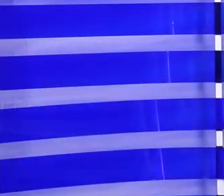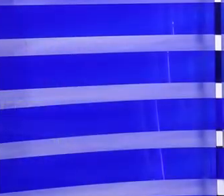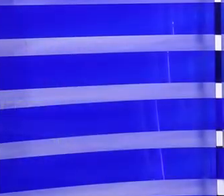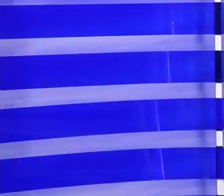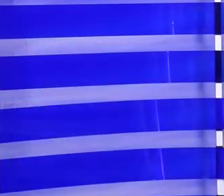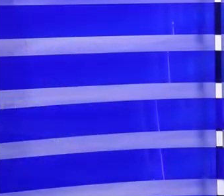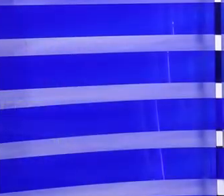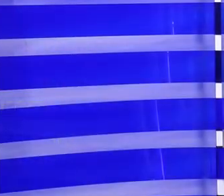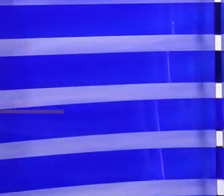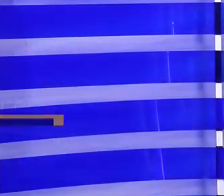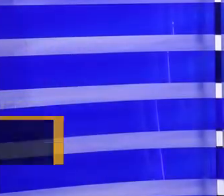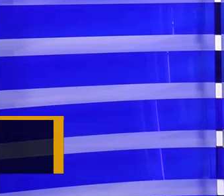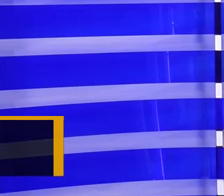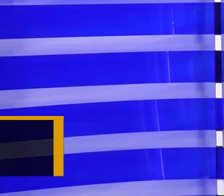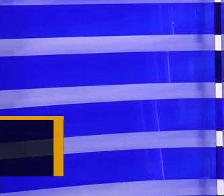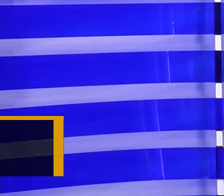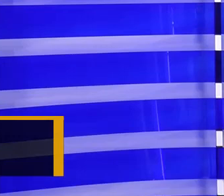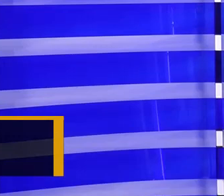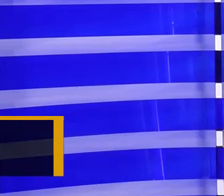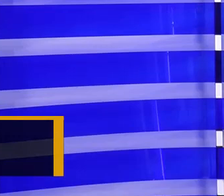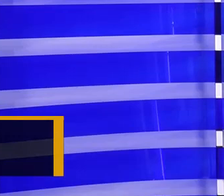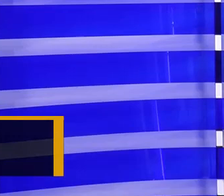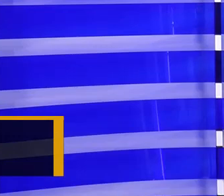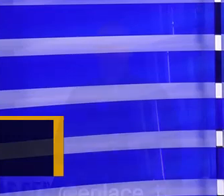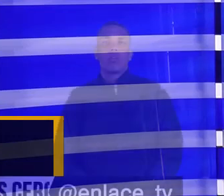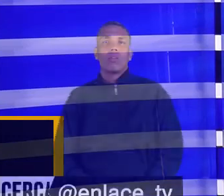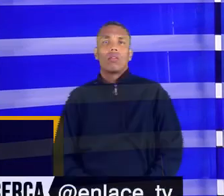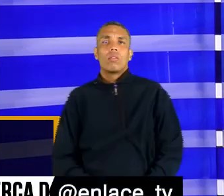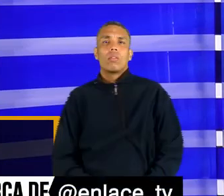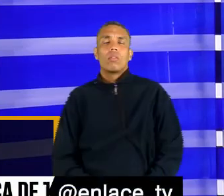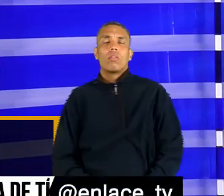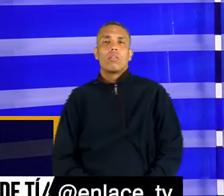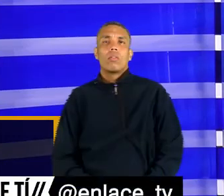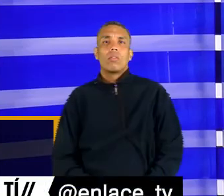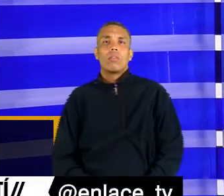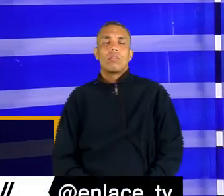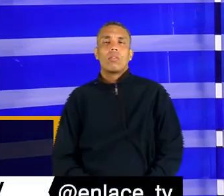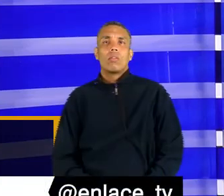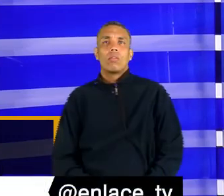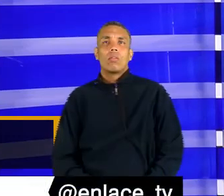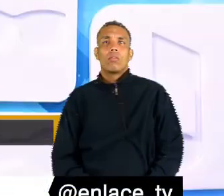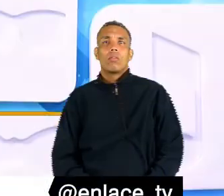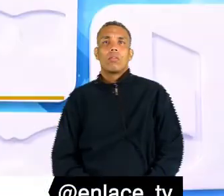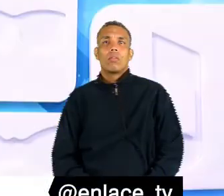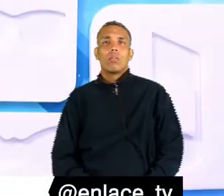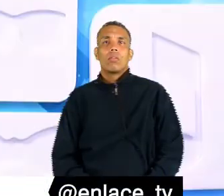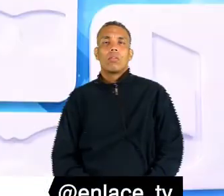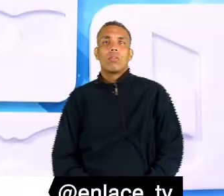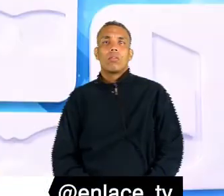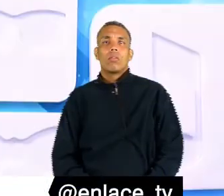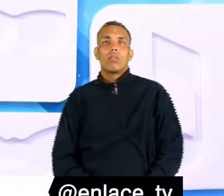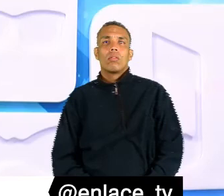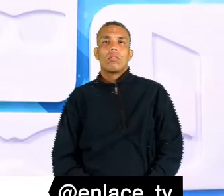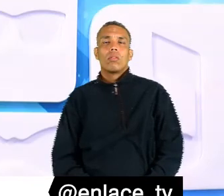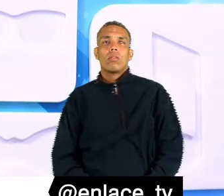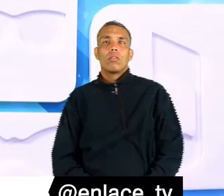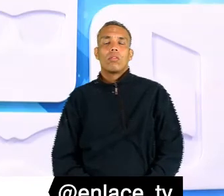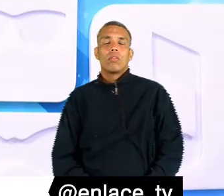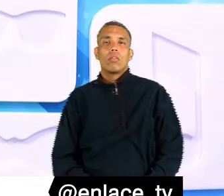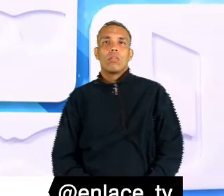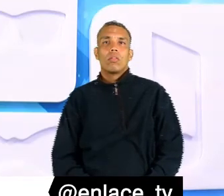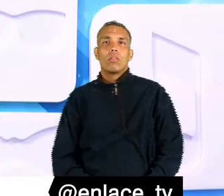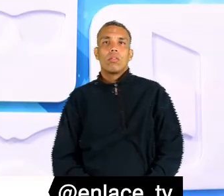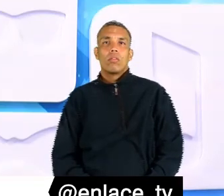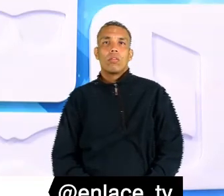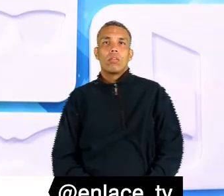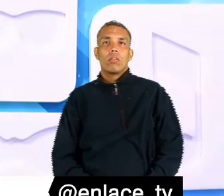Hola, ¿qué tal? Feliz noche, Barranca Bermeja. A partir de estos momentos iniciamos En la Mira. Iniciamos contándoles a todos ustedes que